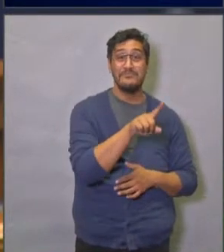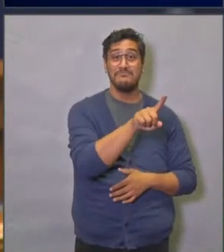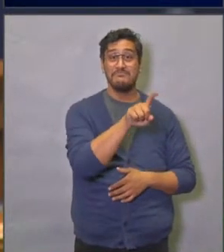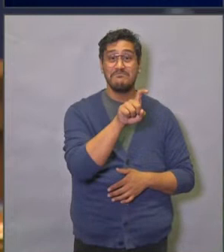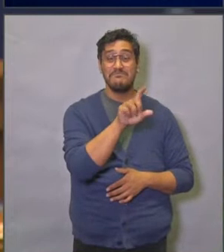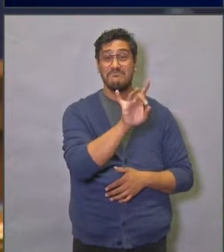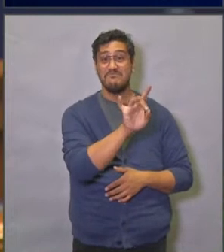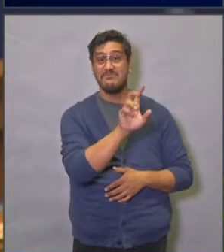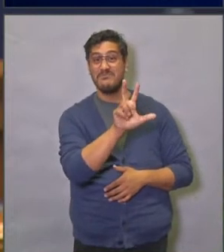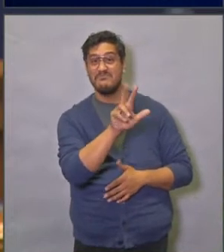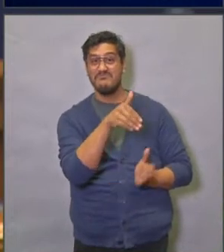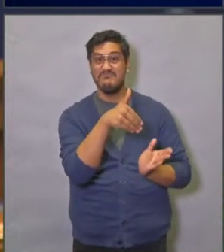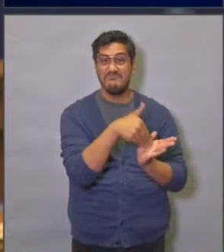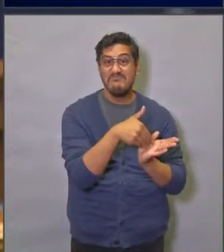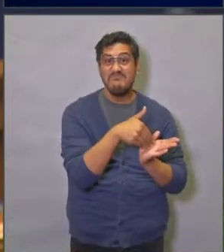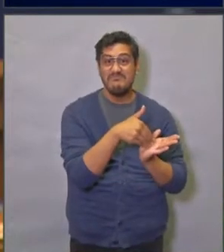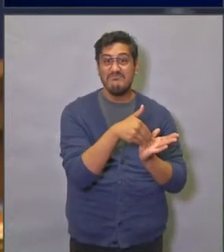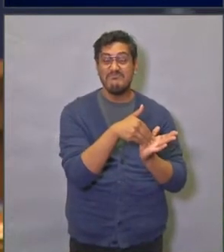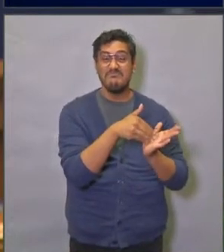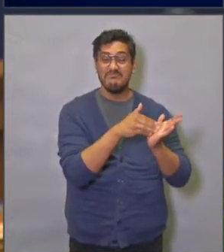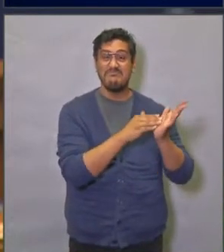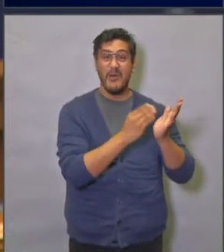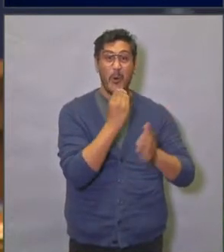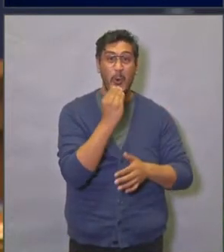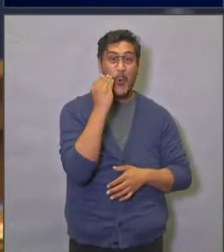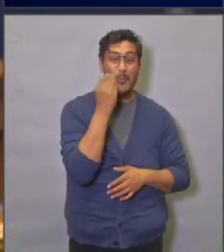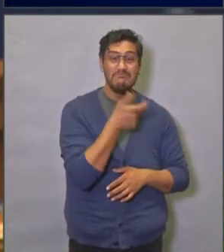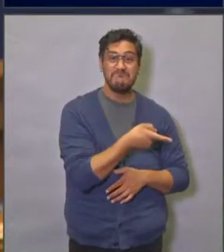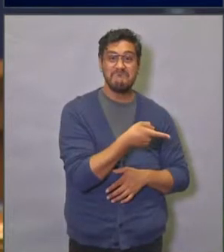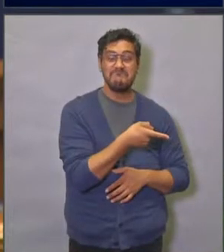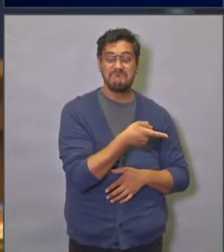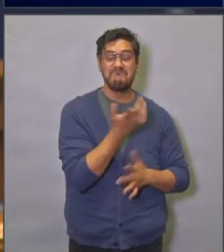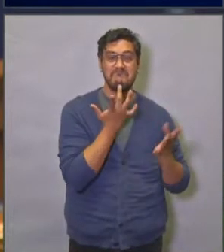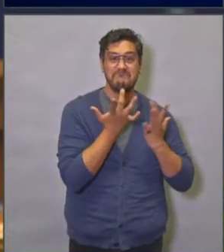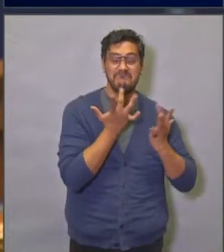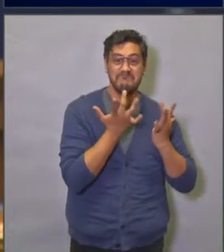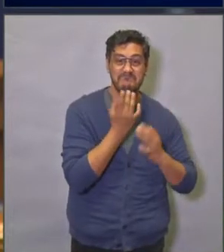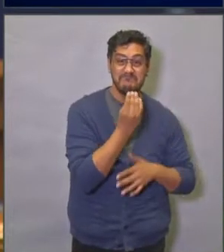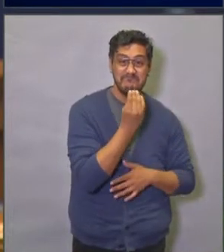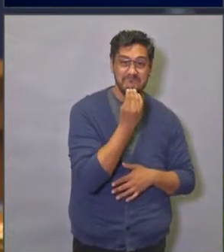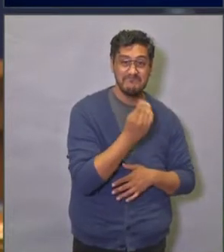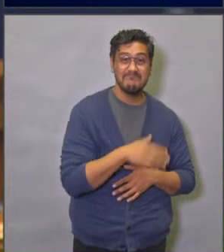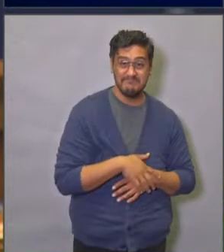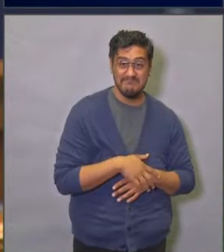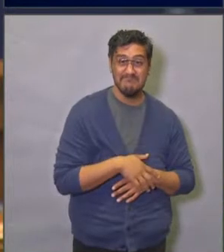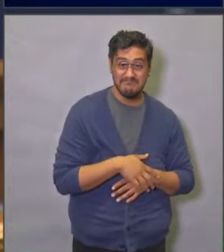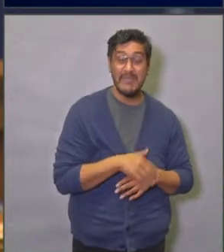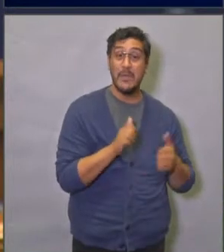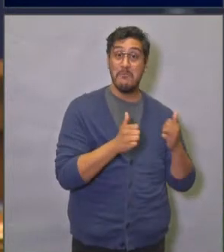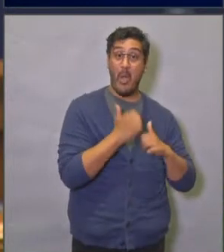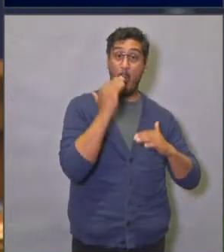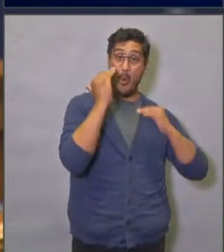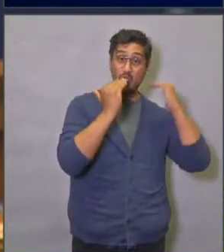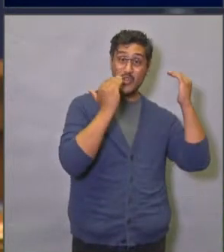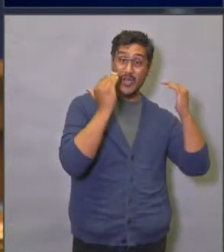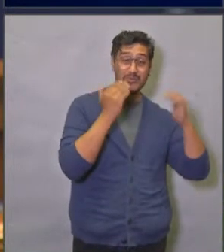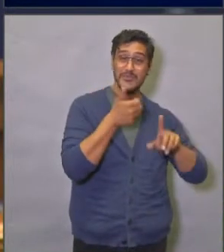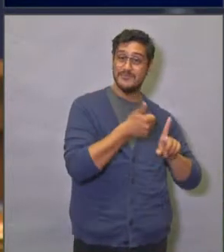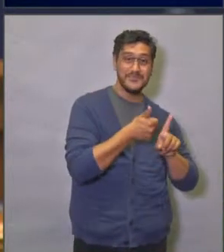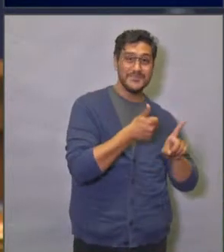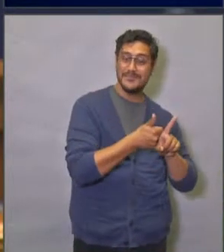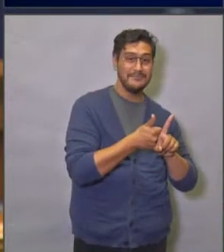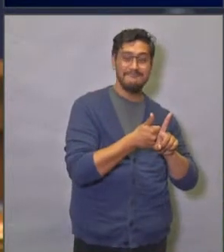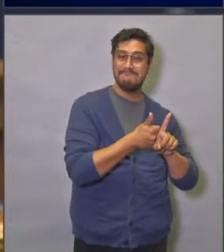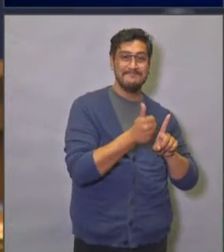873,000 hogares fueron impactados. La mayoría de los adultos sin suficiente comida entre los meses